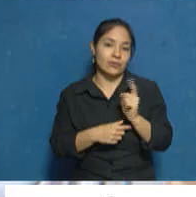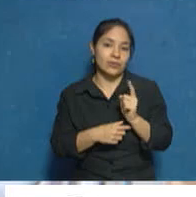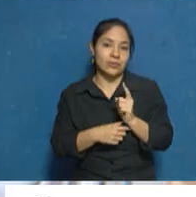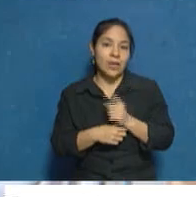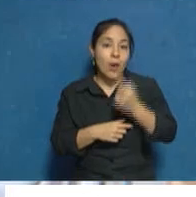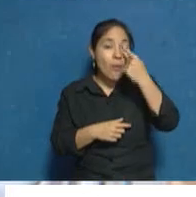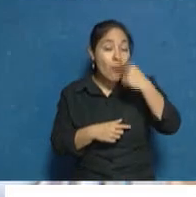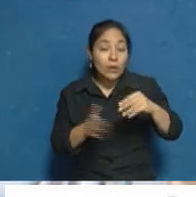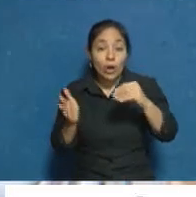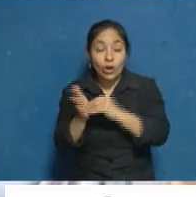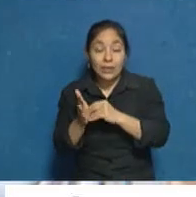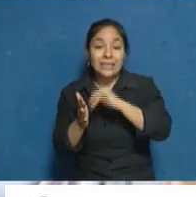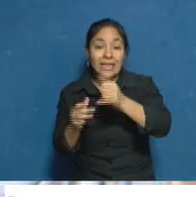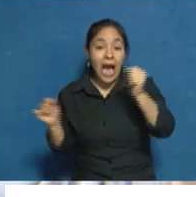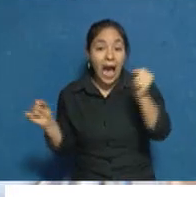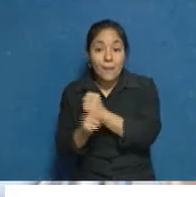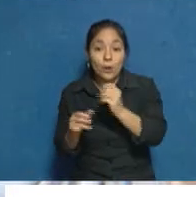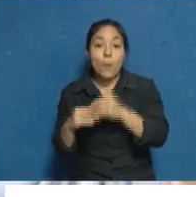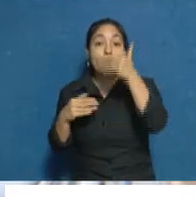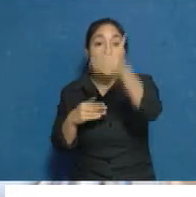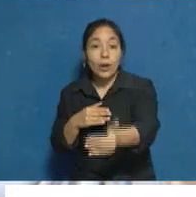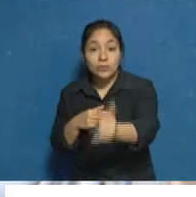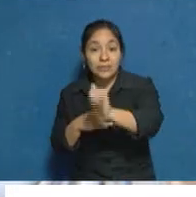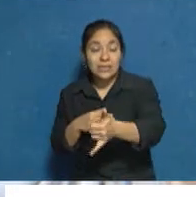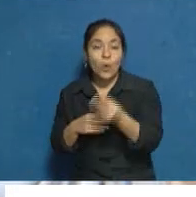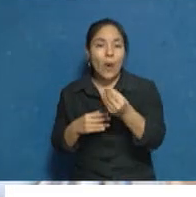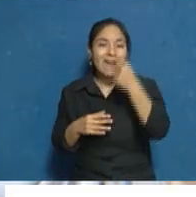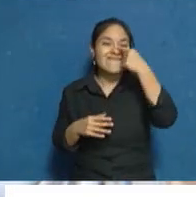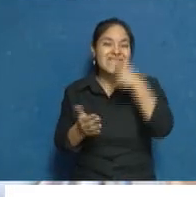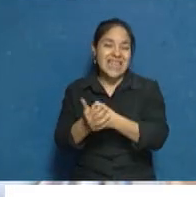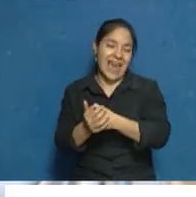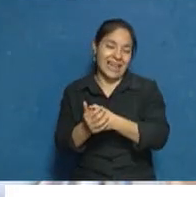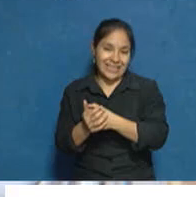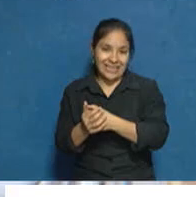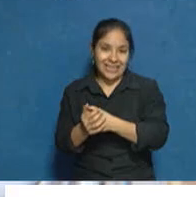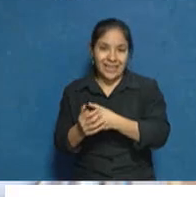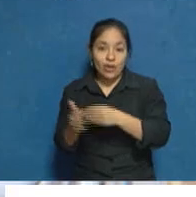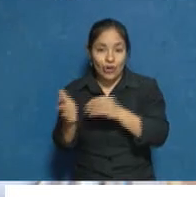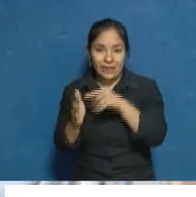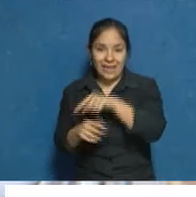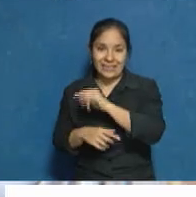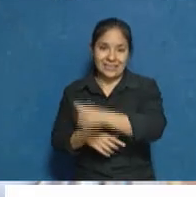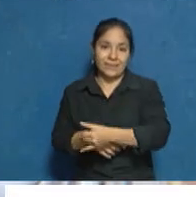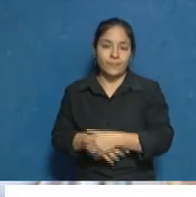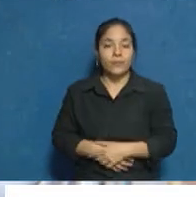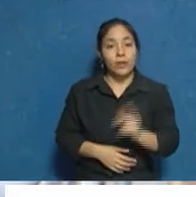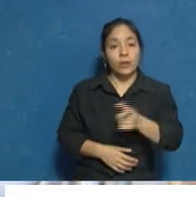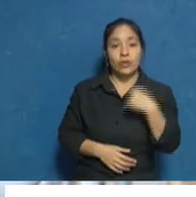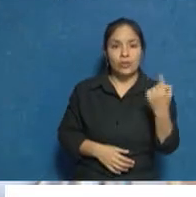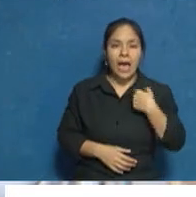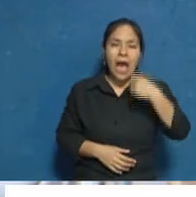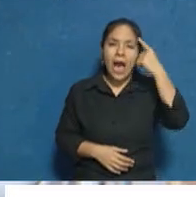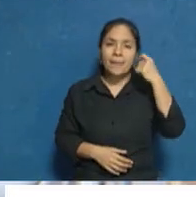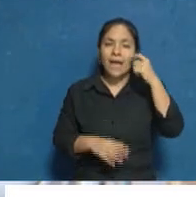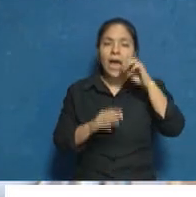va a determinar la acreditación y posterior promoción va a ser la del final del ciclo lectivo. Me decía, fuimos aprendiendo de las resoluciones